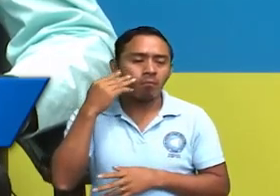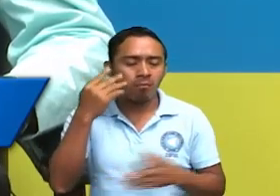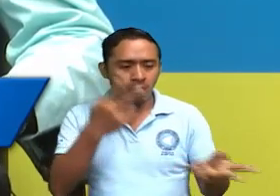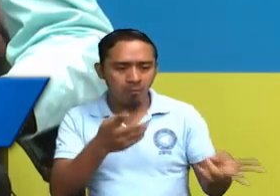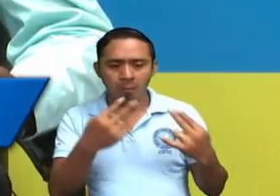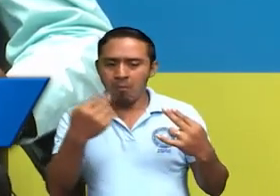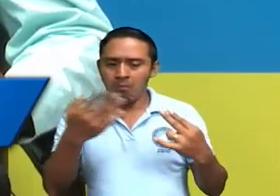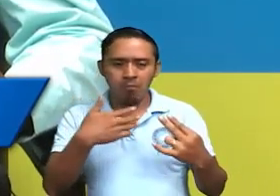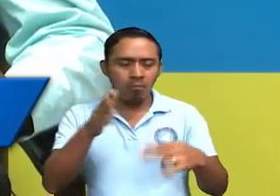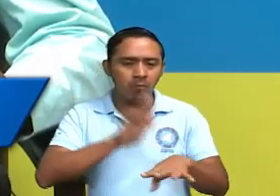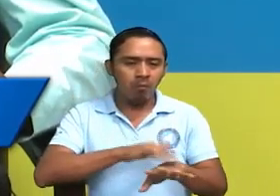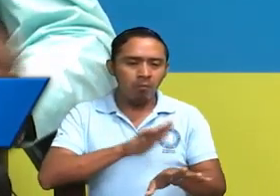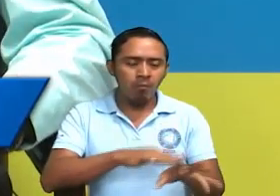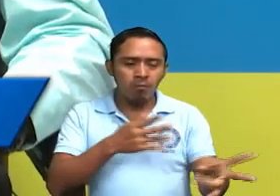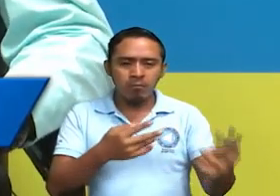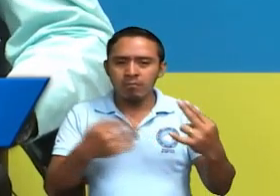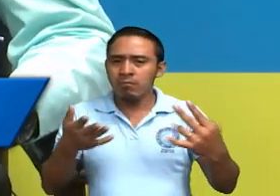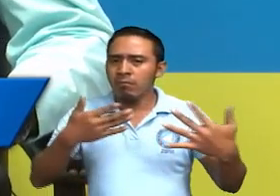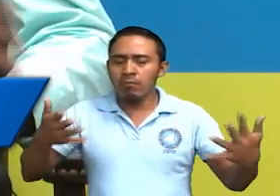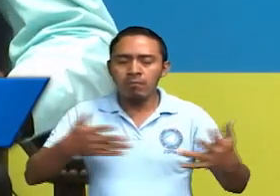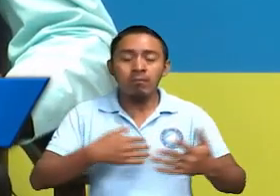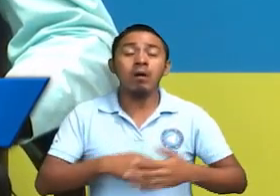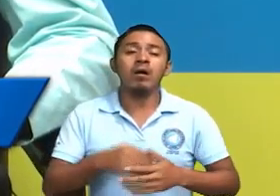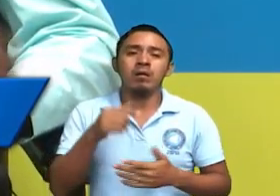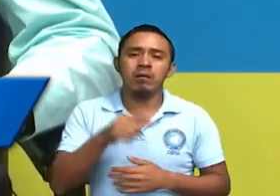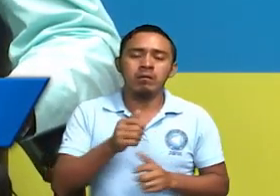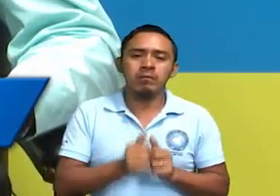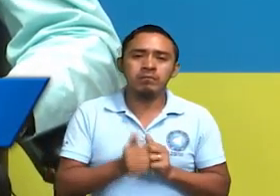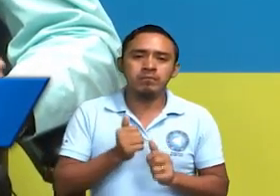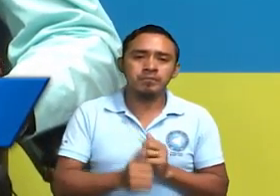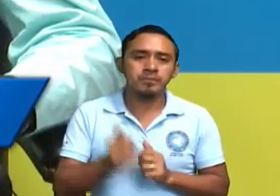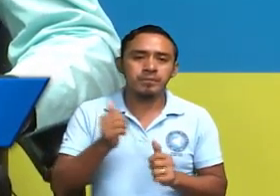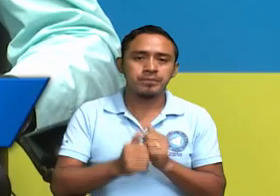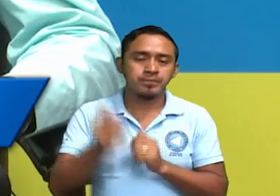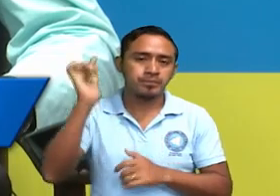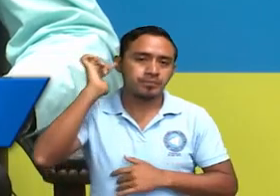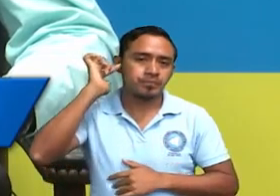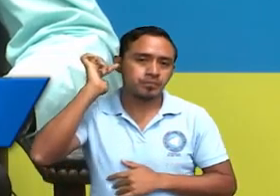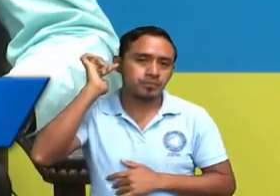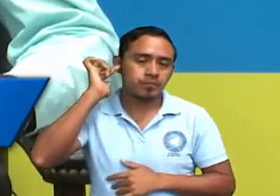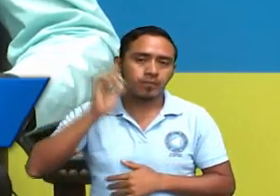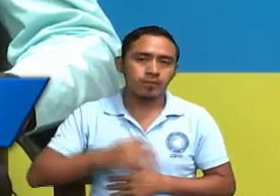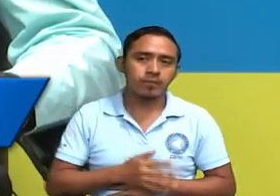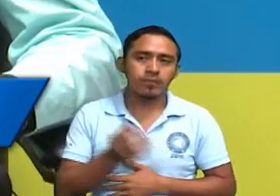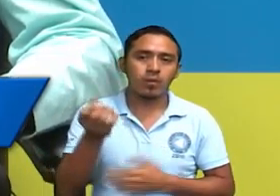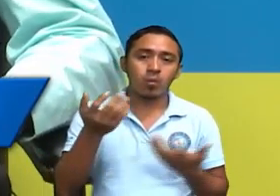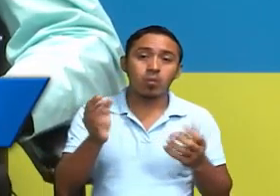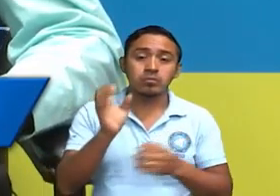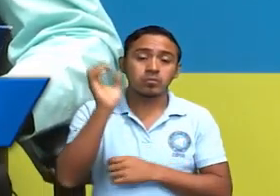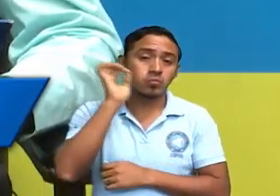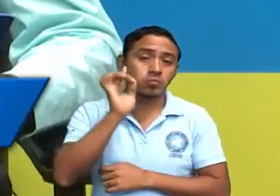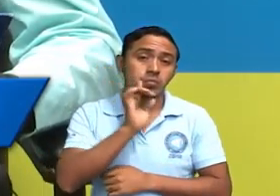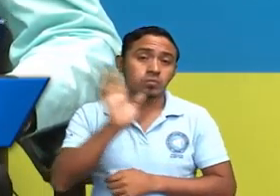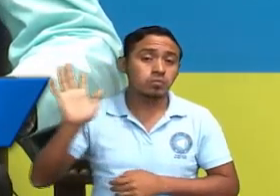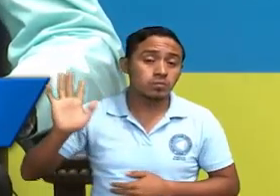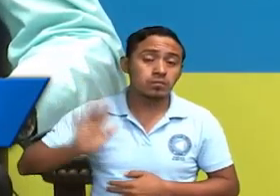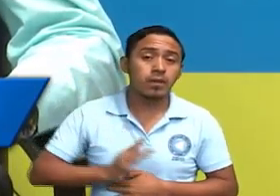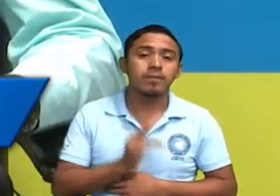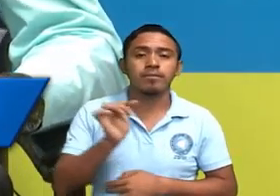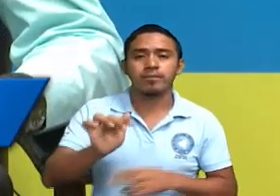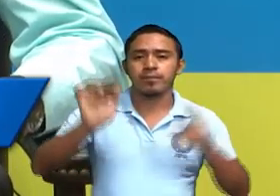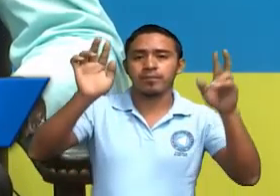su padre le llama por su nombre. Este niño puede tener problemas de audición o problemas de sordera. Para hablar de ese